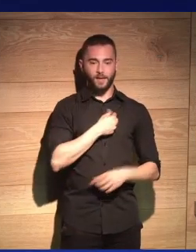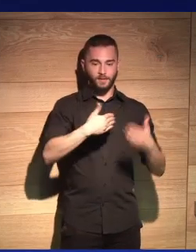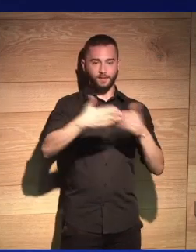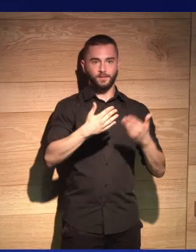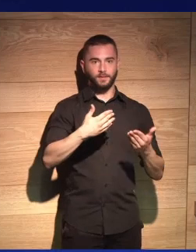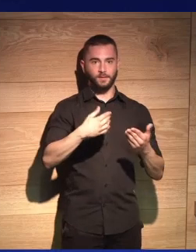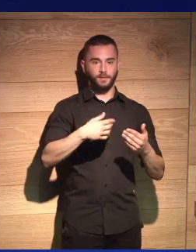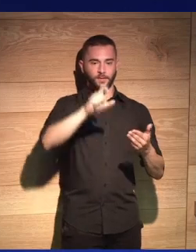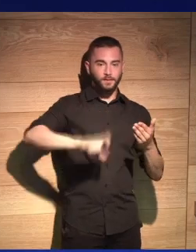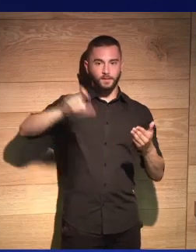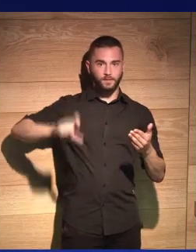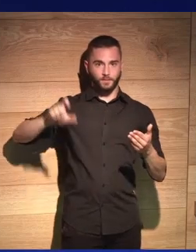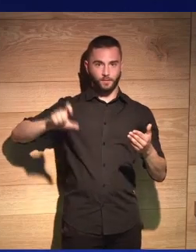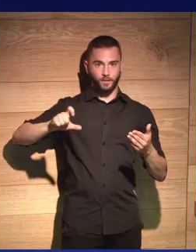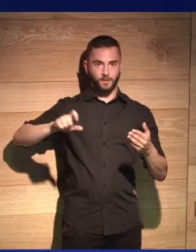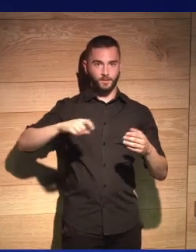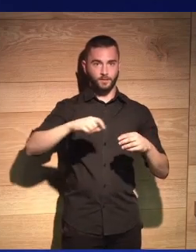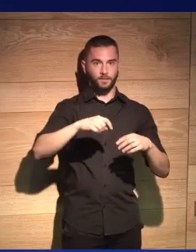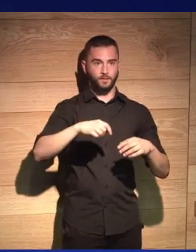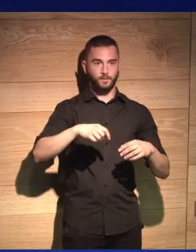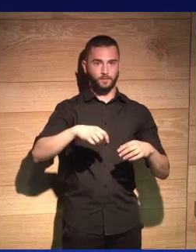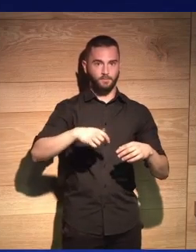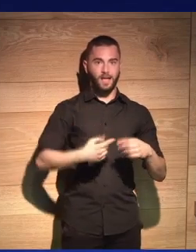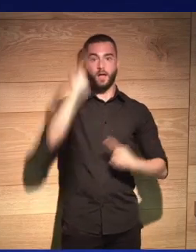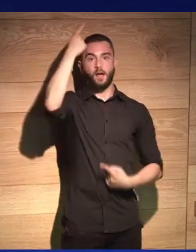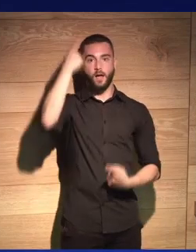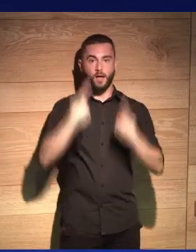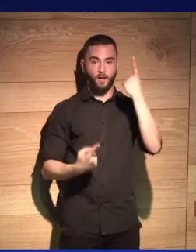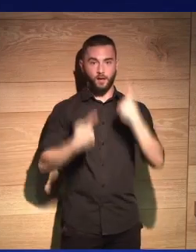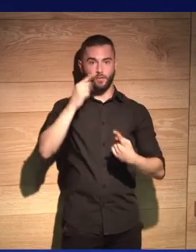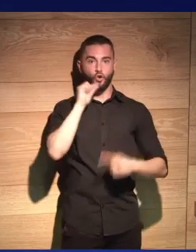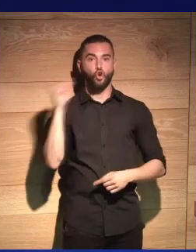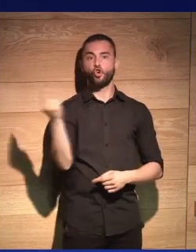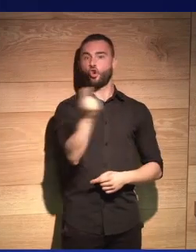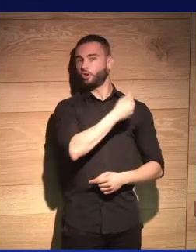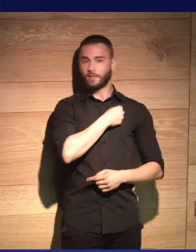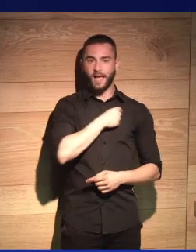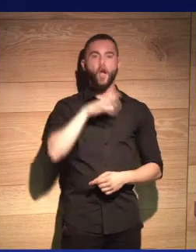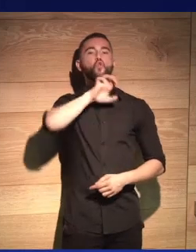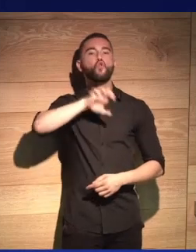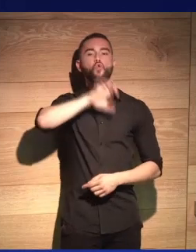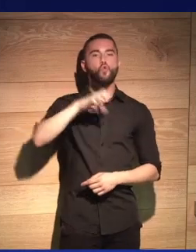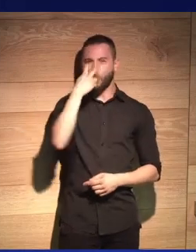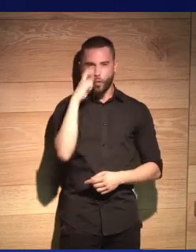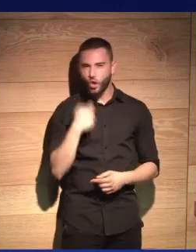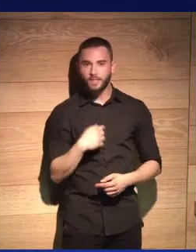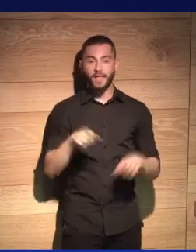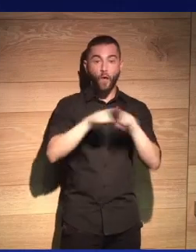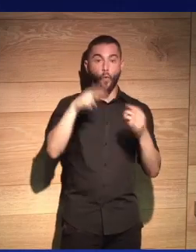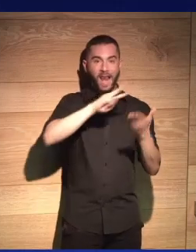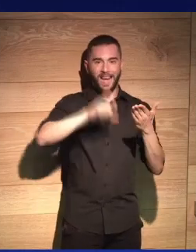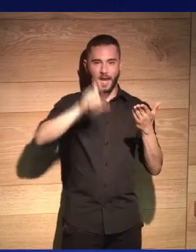contagian su curiosidad como lectores, ¿no? O sea, a mí los escritores que más me gustan son los